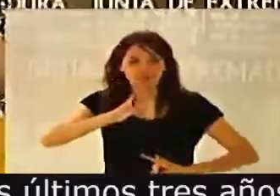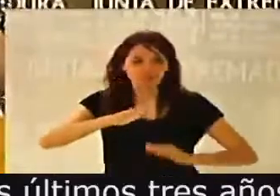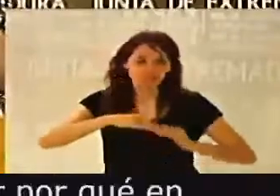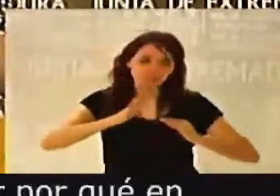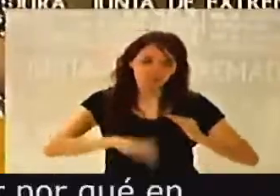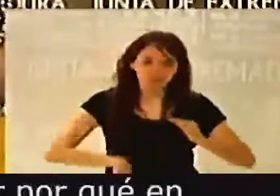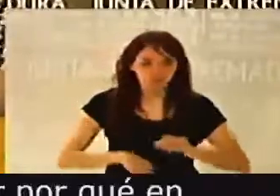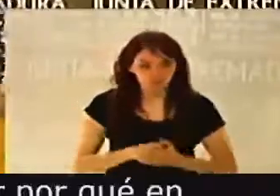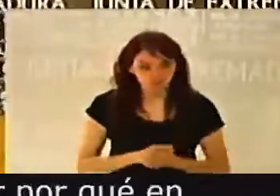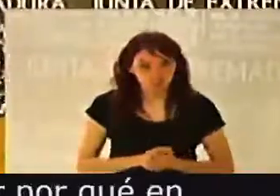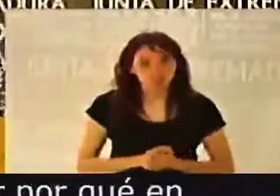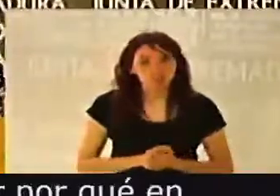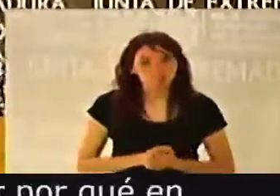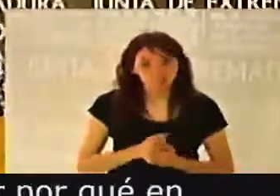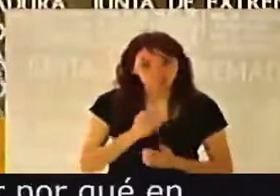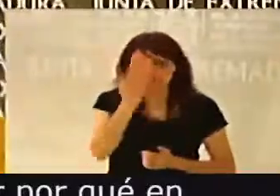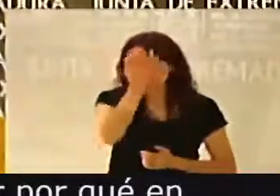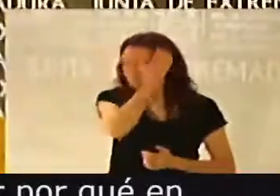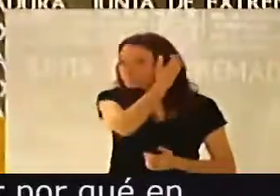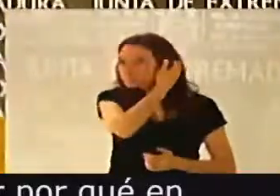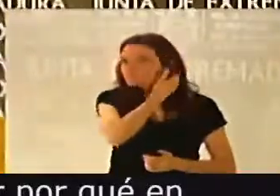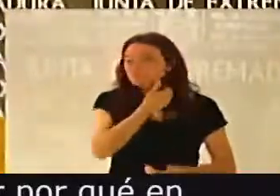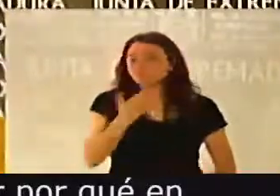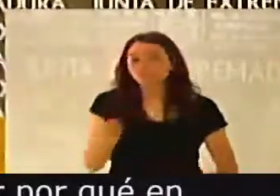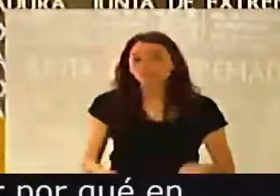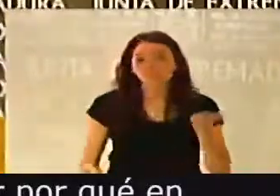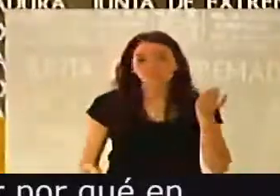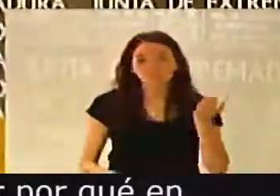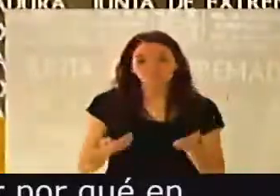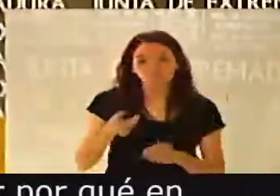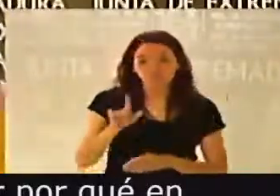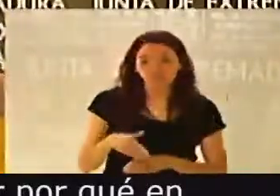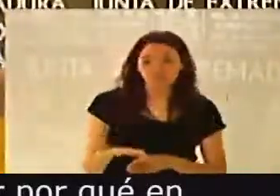menores, que han bajado respecto del mes anterior.